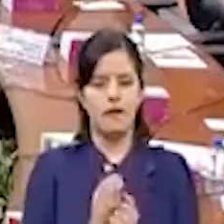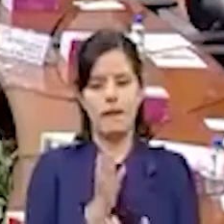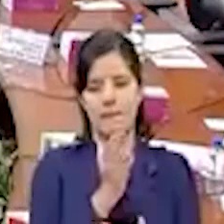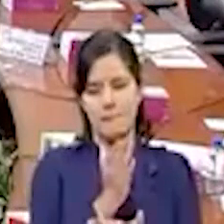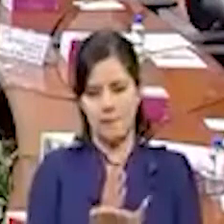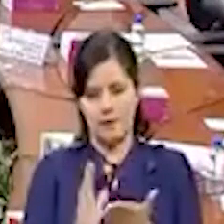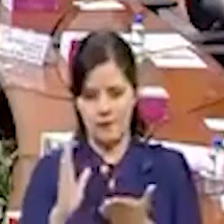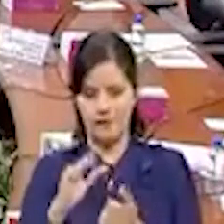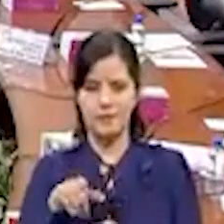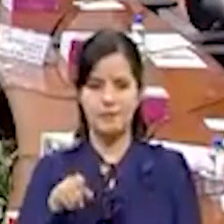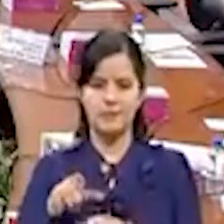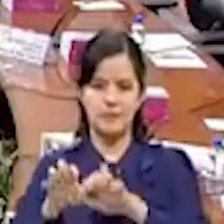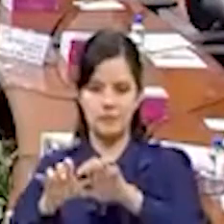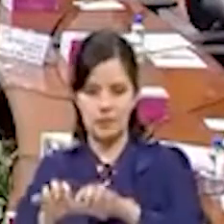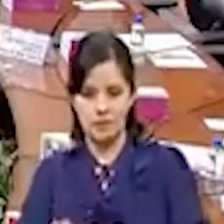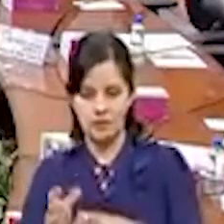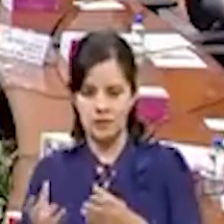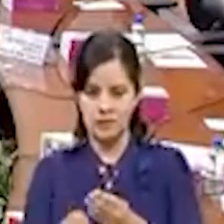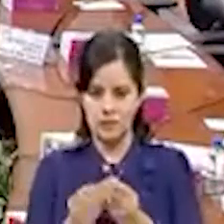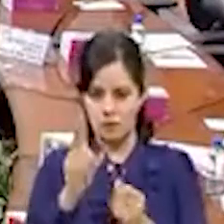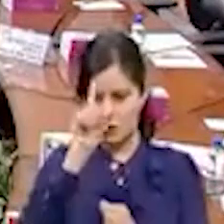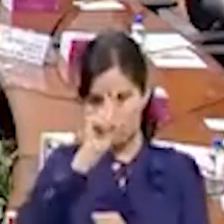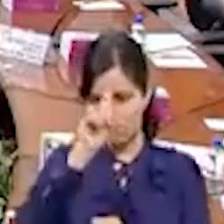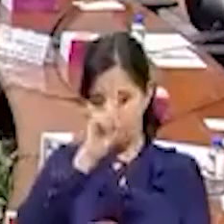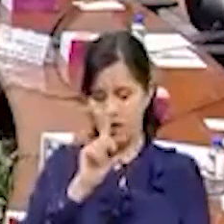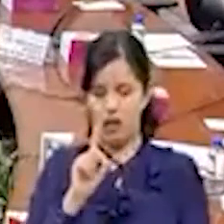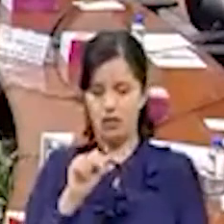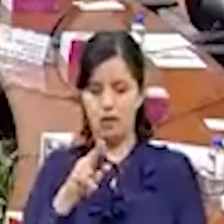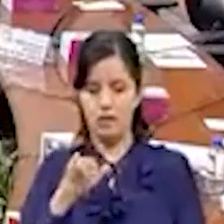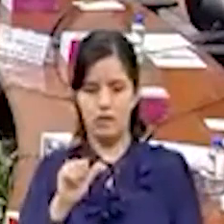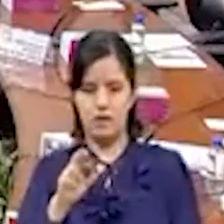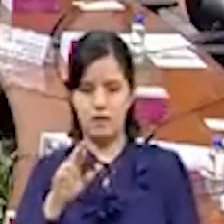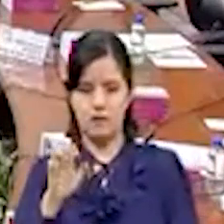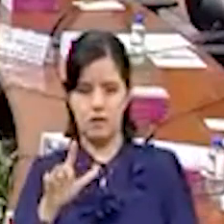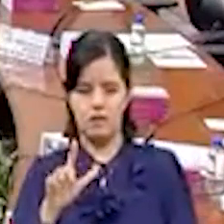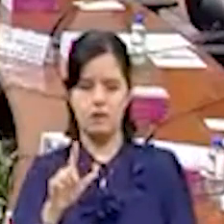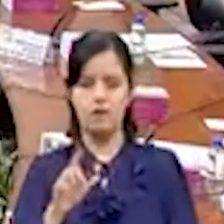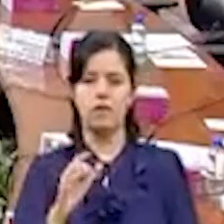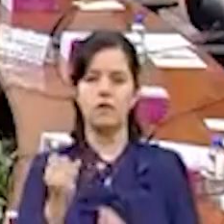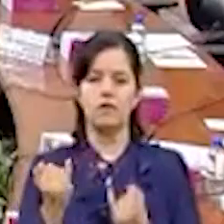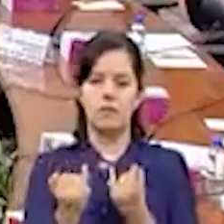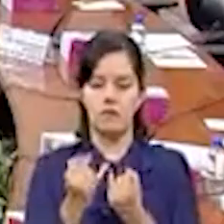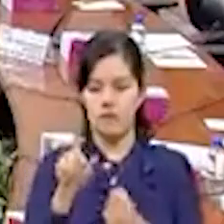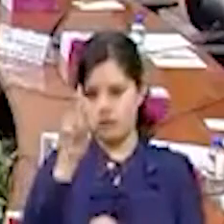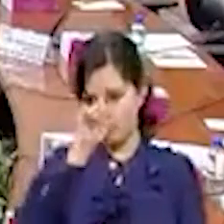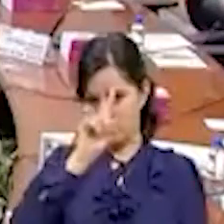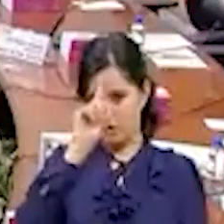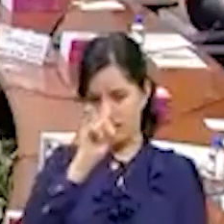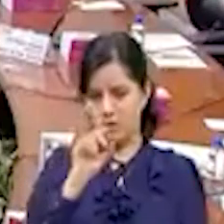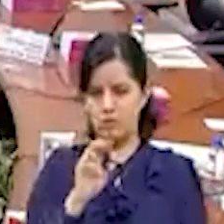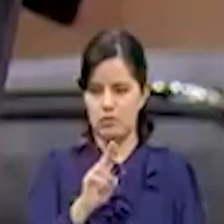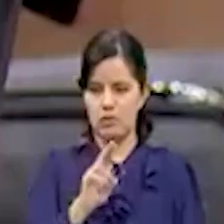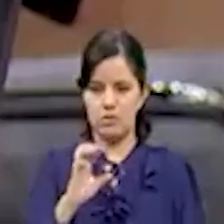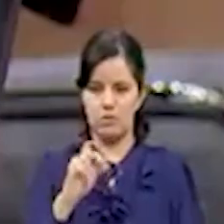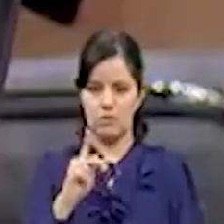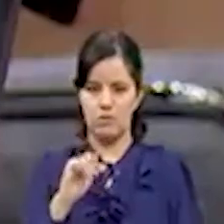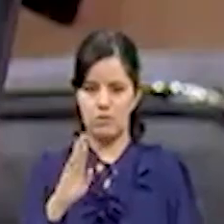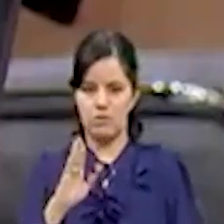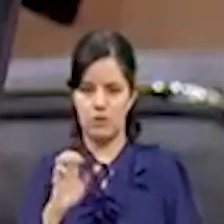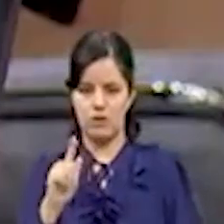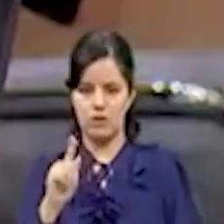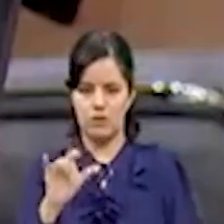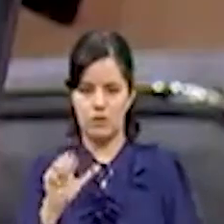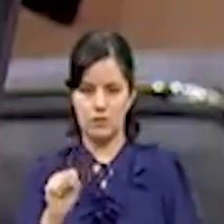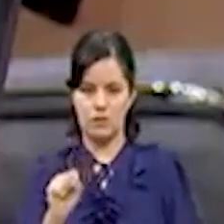las adendas de la consejera Dania Rabel, Norma de la Cruz, y del consejero Uquí Espadas, así como